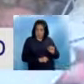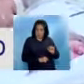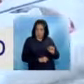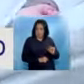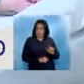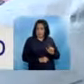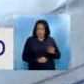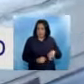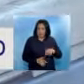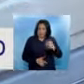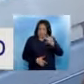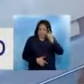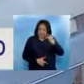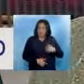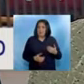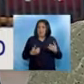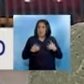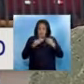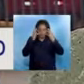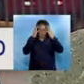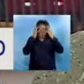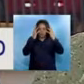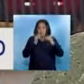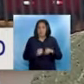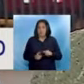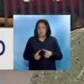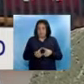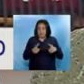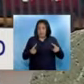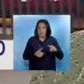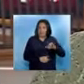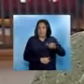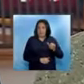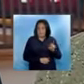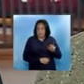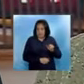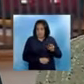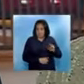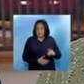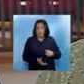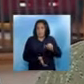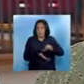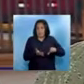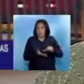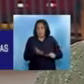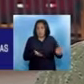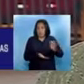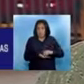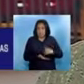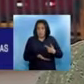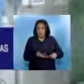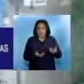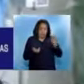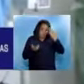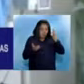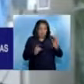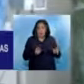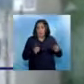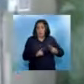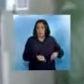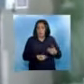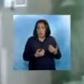más delicada. Padece de hidrocefalia. La más grandecita, la Yasmín, le van a operar otra vuelta, no sé para cuándo.